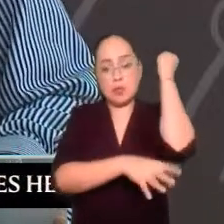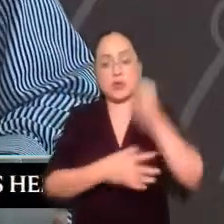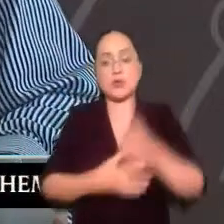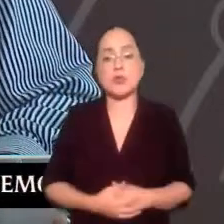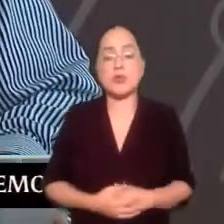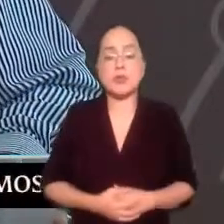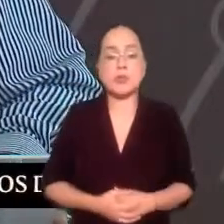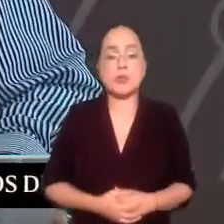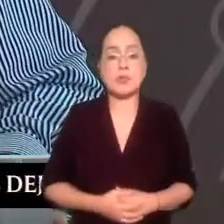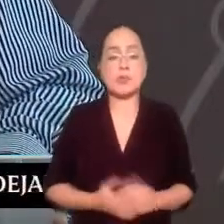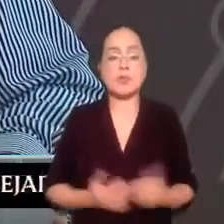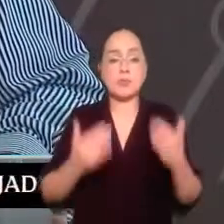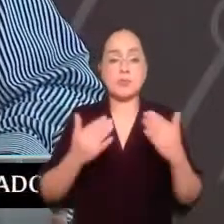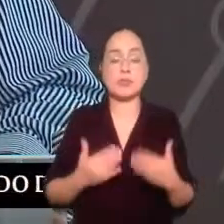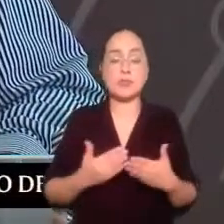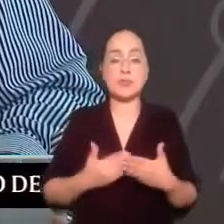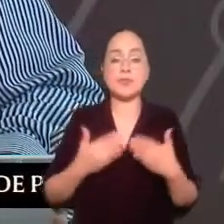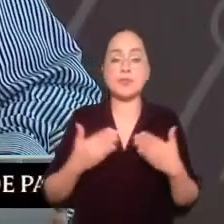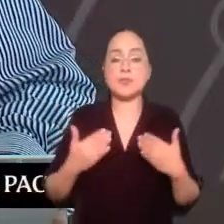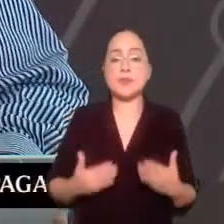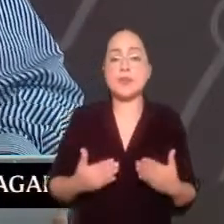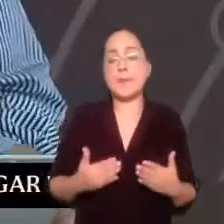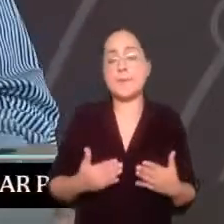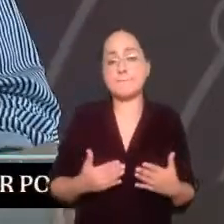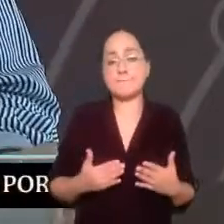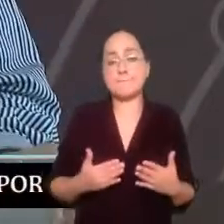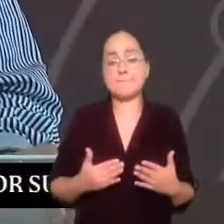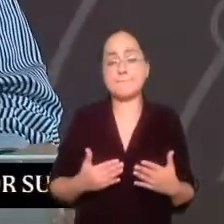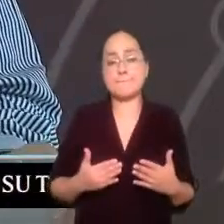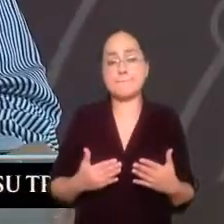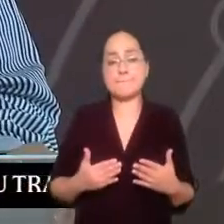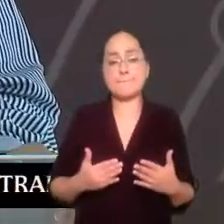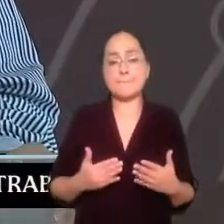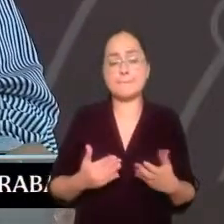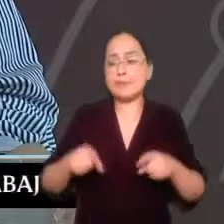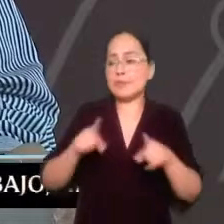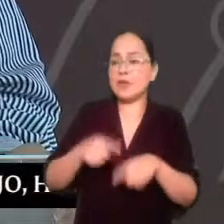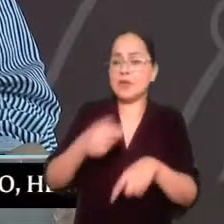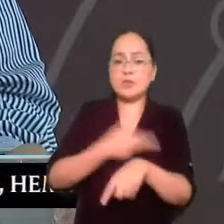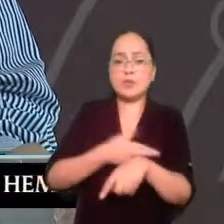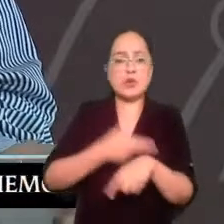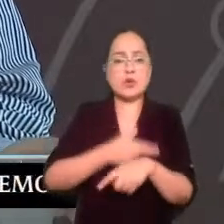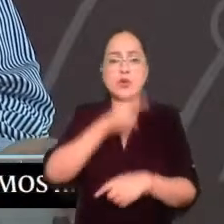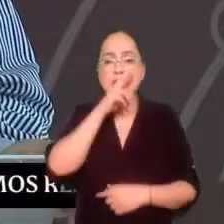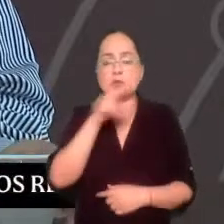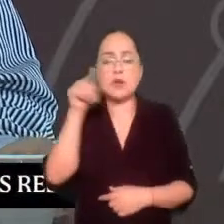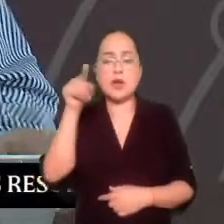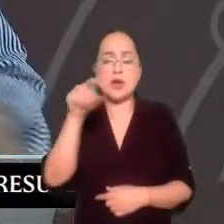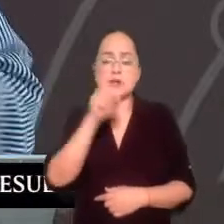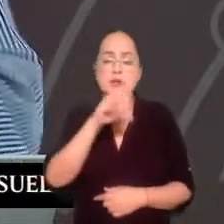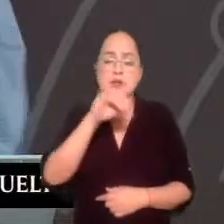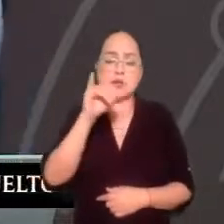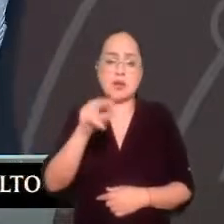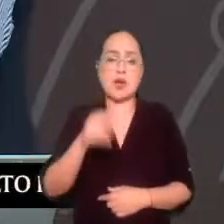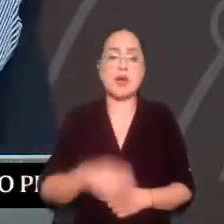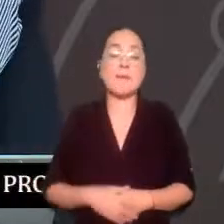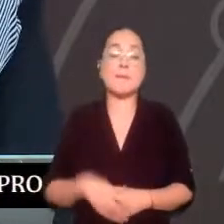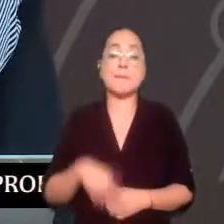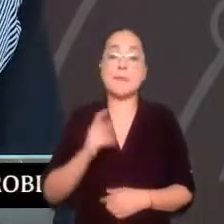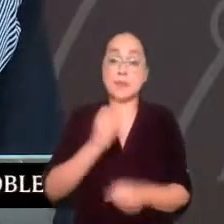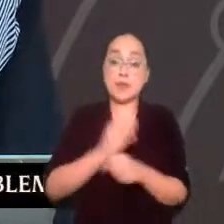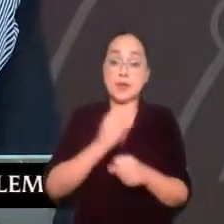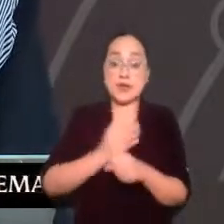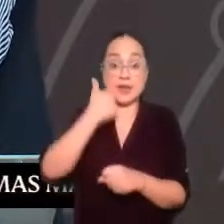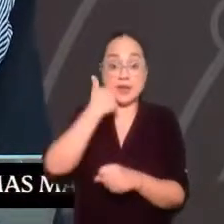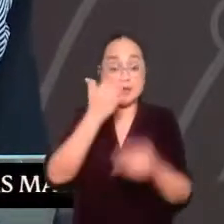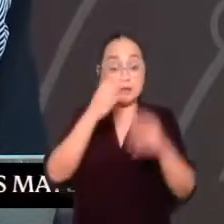Y otras cosas más que resuelve la Corte. Pero lo que quiero decir es que los